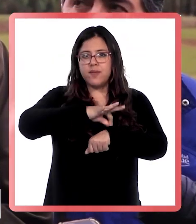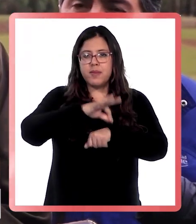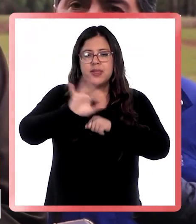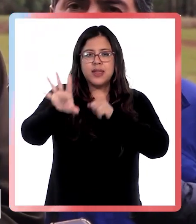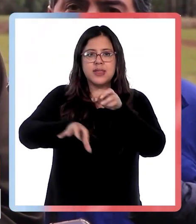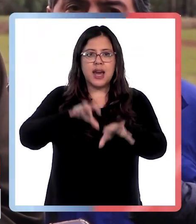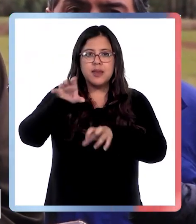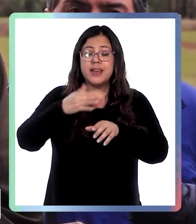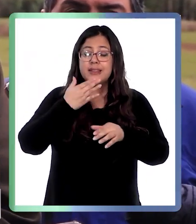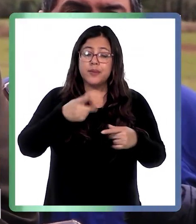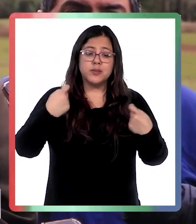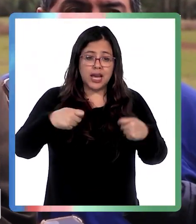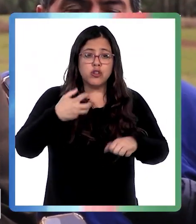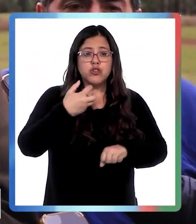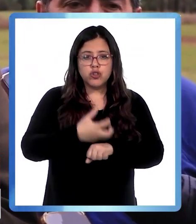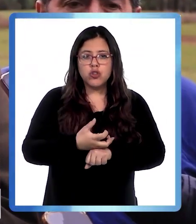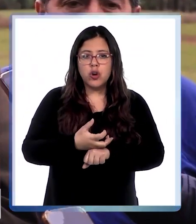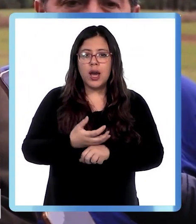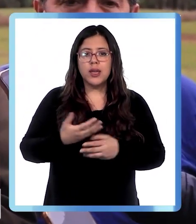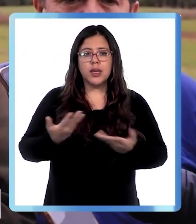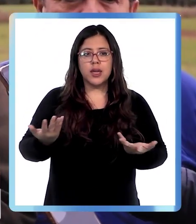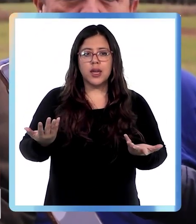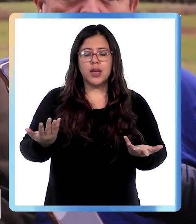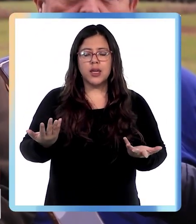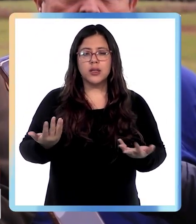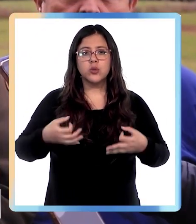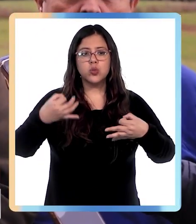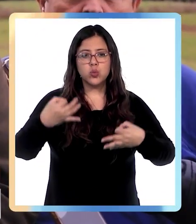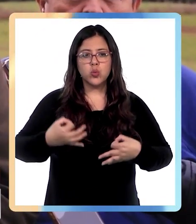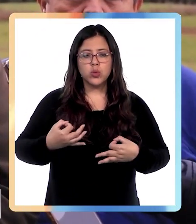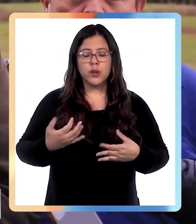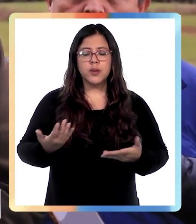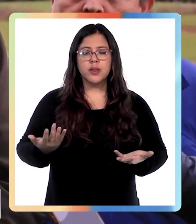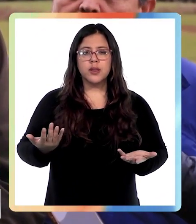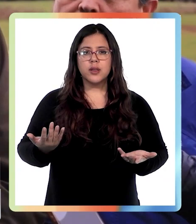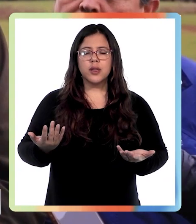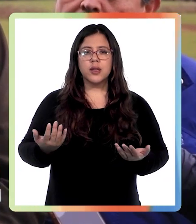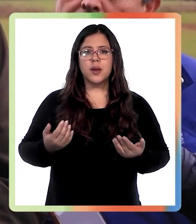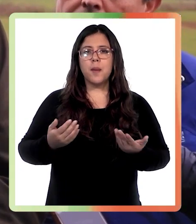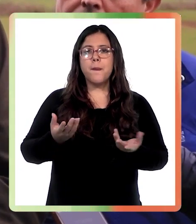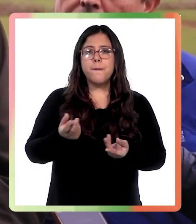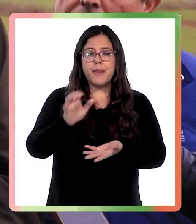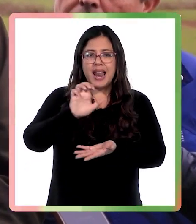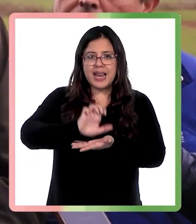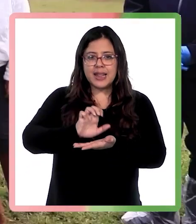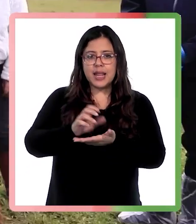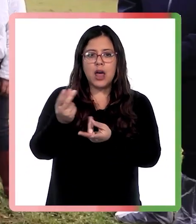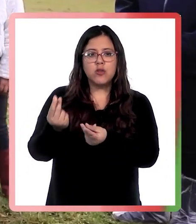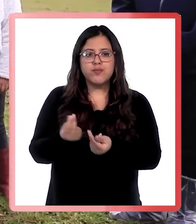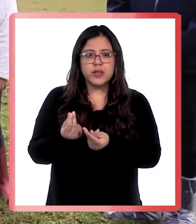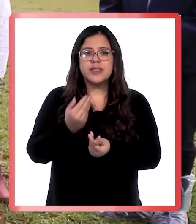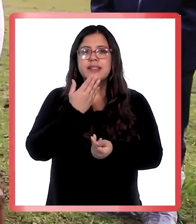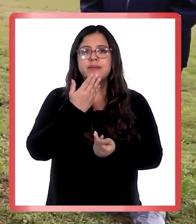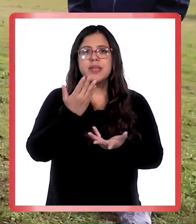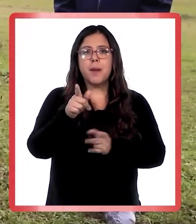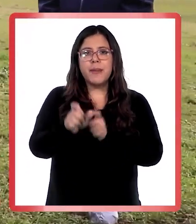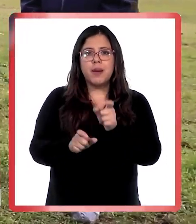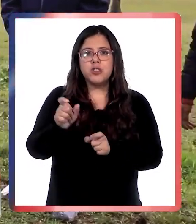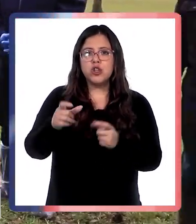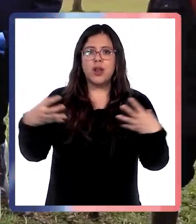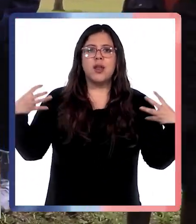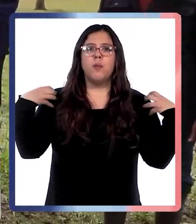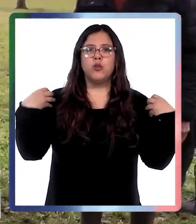tanto y tanto tantos gastos también tra trae para no solamente para para el fisco sino también para para los